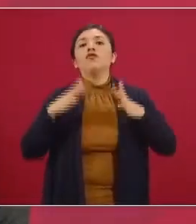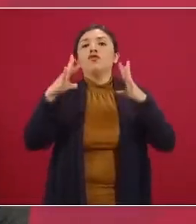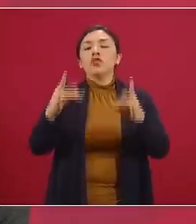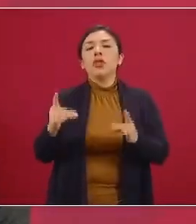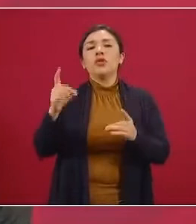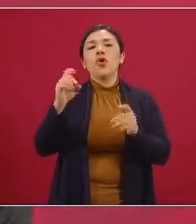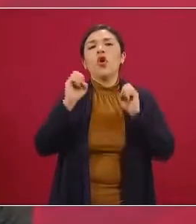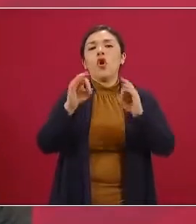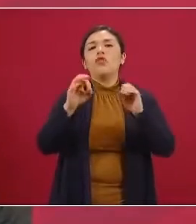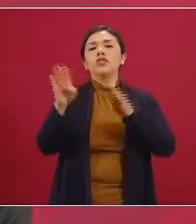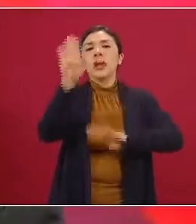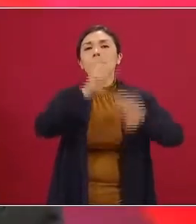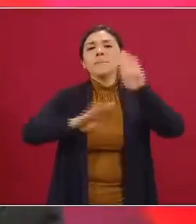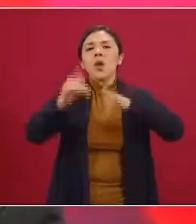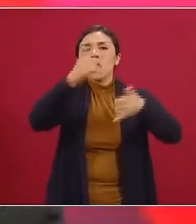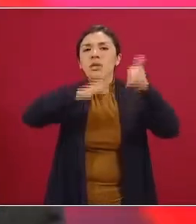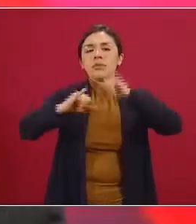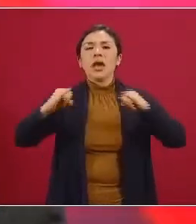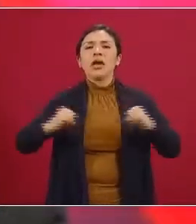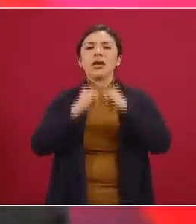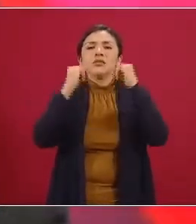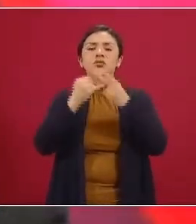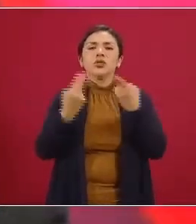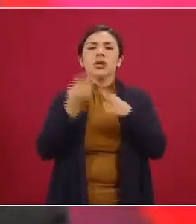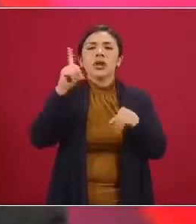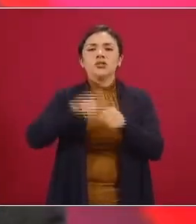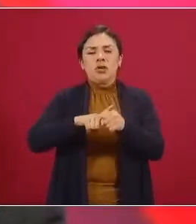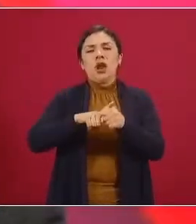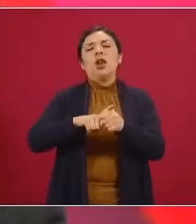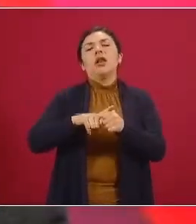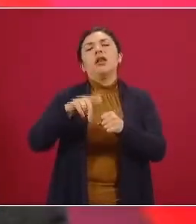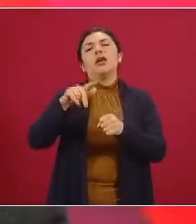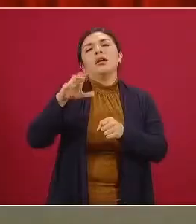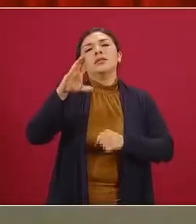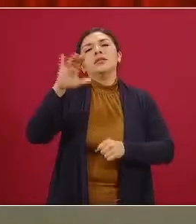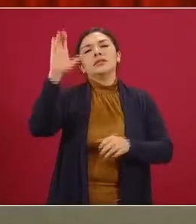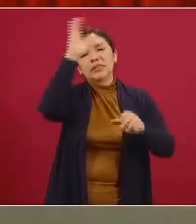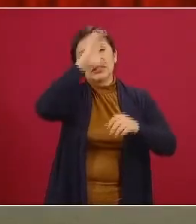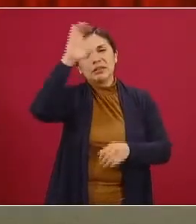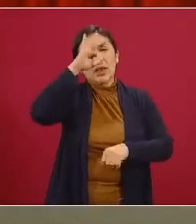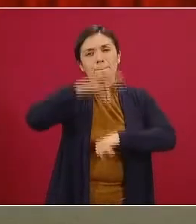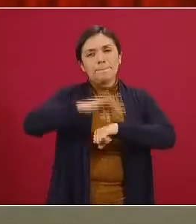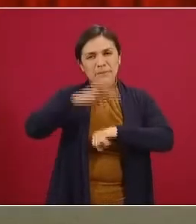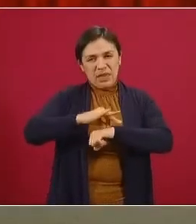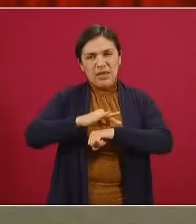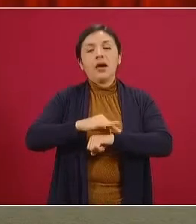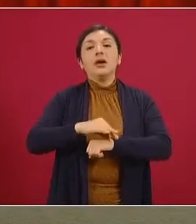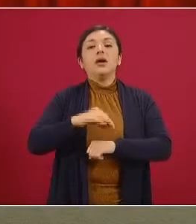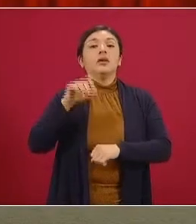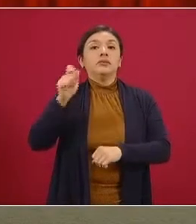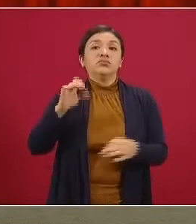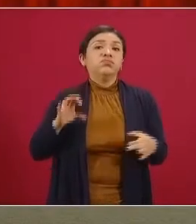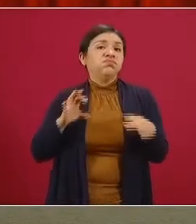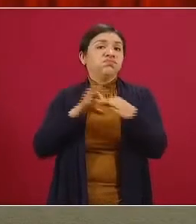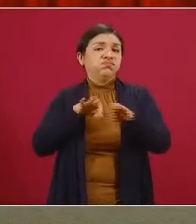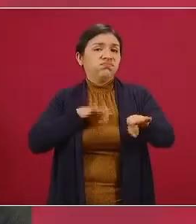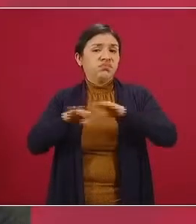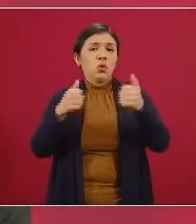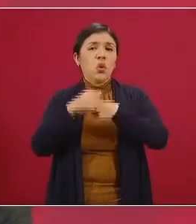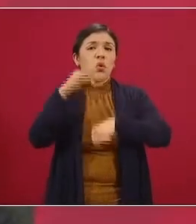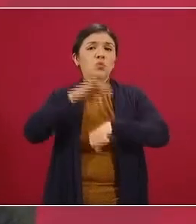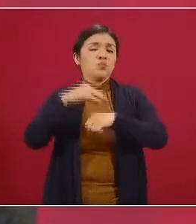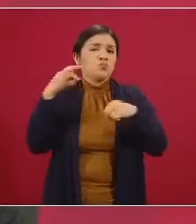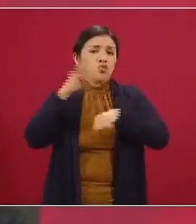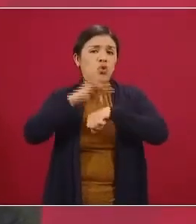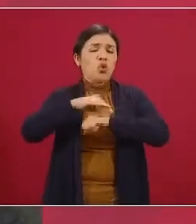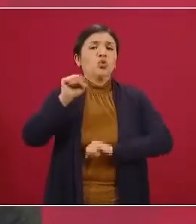de Bioquímica del Instituto Nacional de Ciencias Médicas y Nutrición, Salvador Subirán, y un colaborador muy estrecho del maestro Subirán, otro